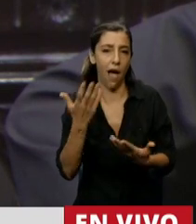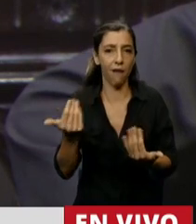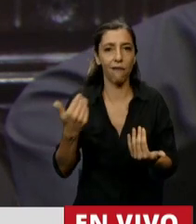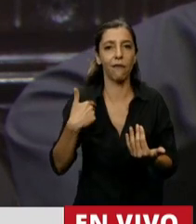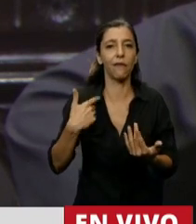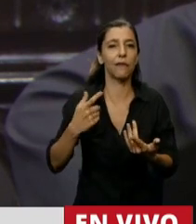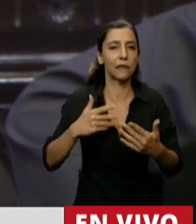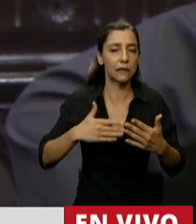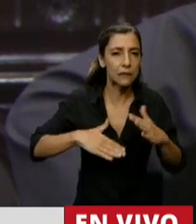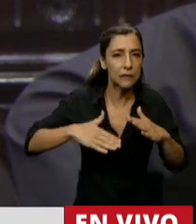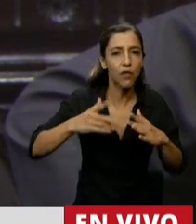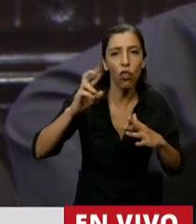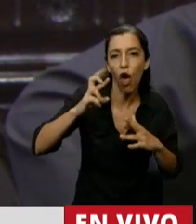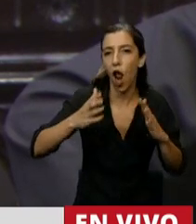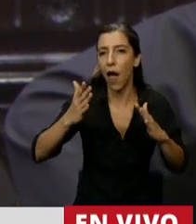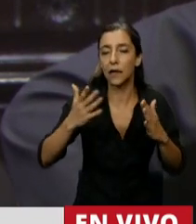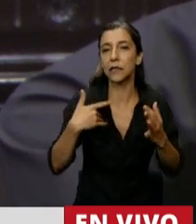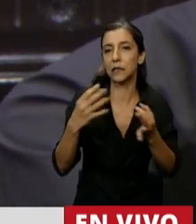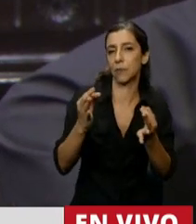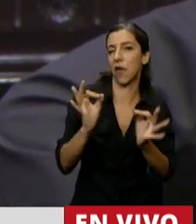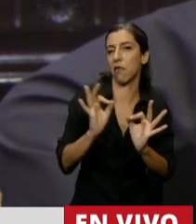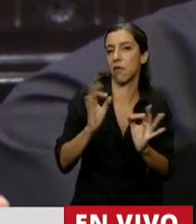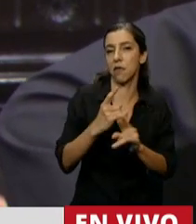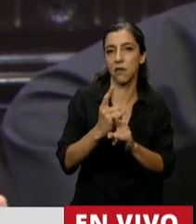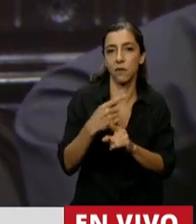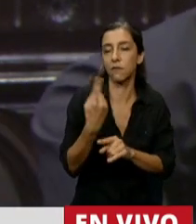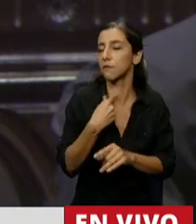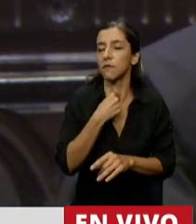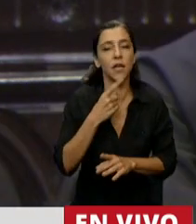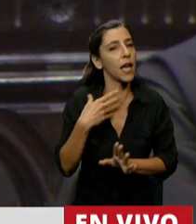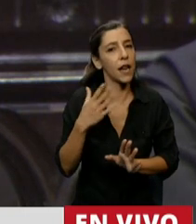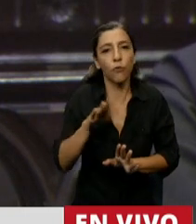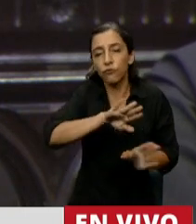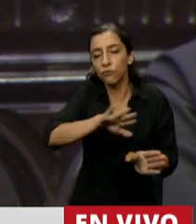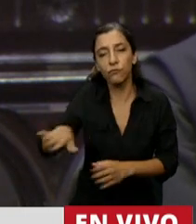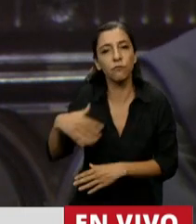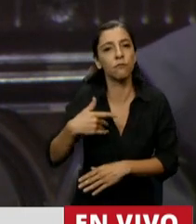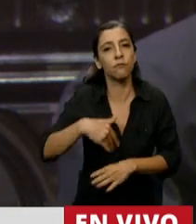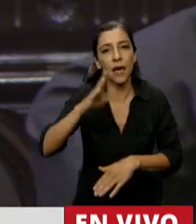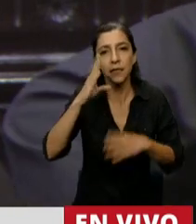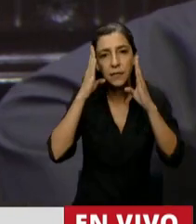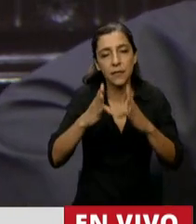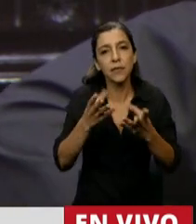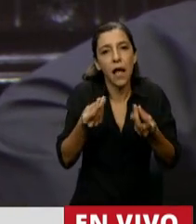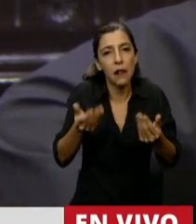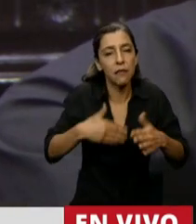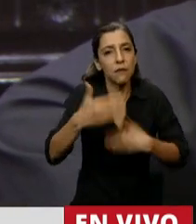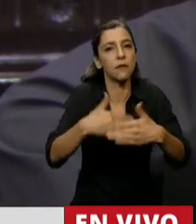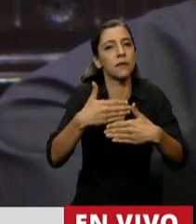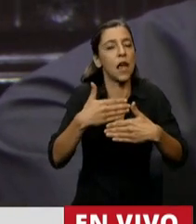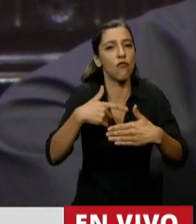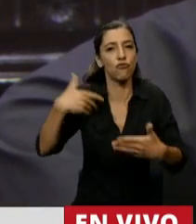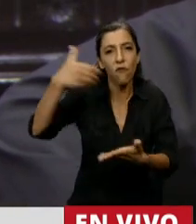queremos un proyecto de país atado al crecimiento, atado al desarrollo, atado a la inversión. Esa es la gran diferencia y ahí está el